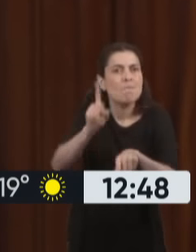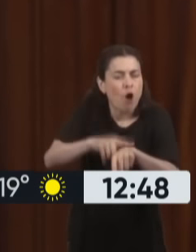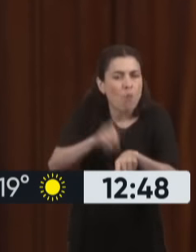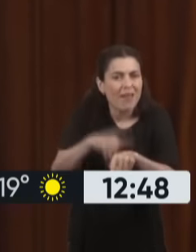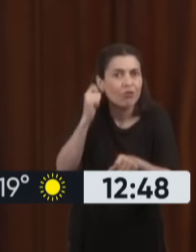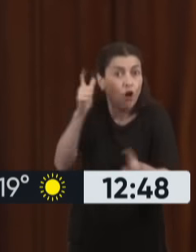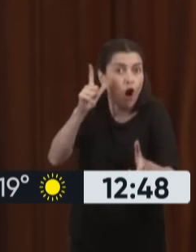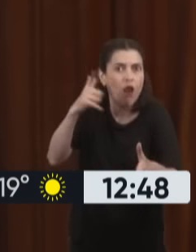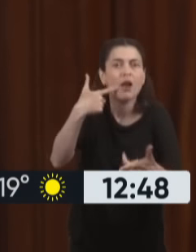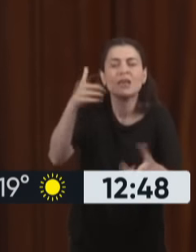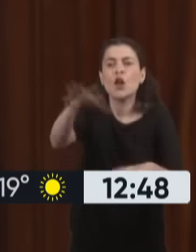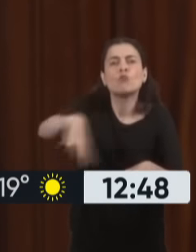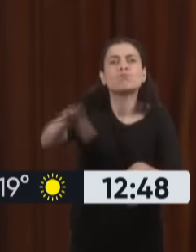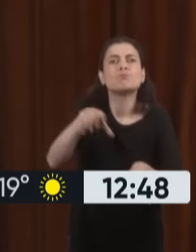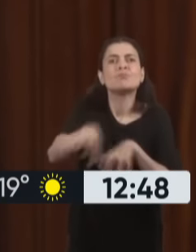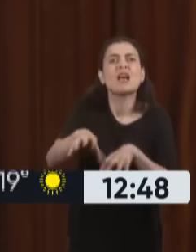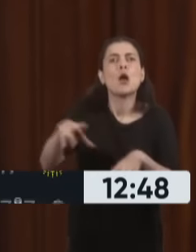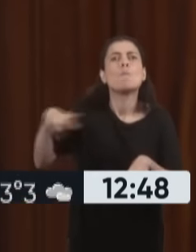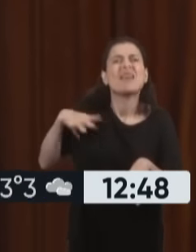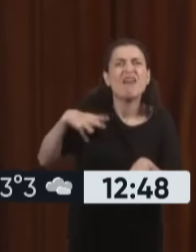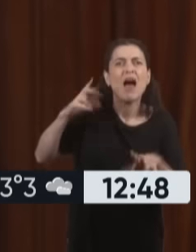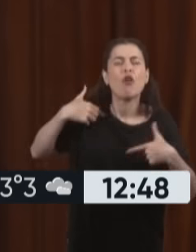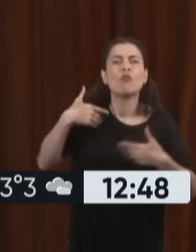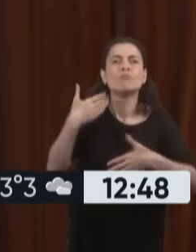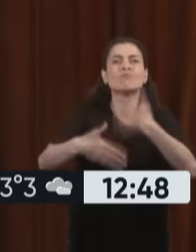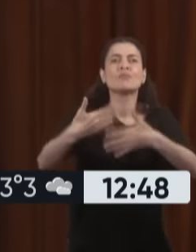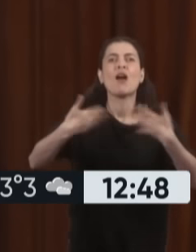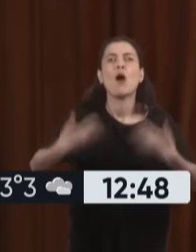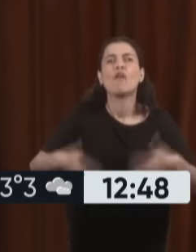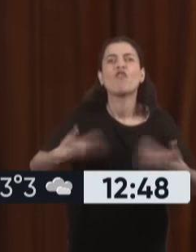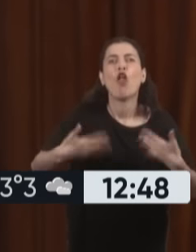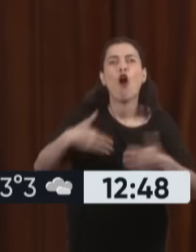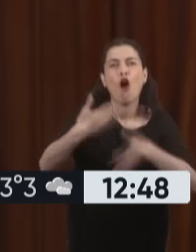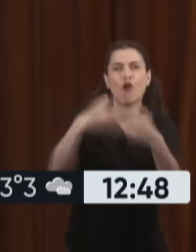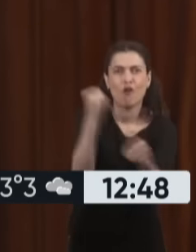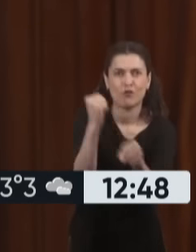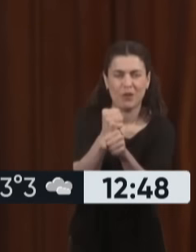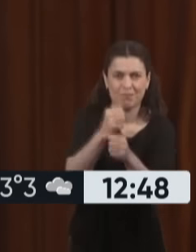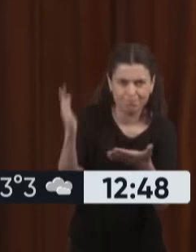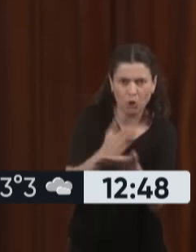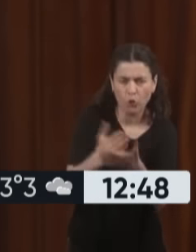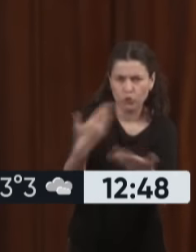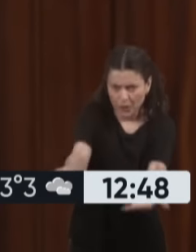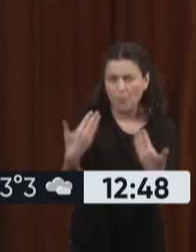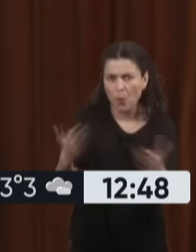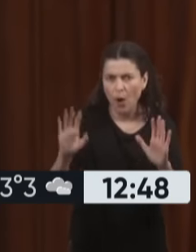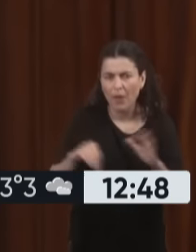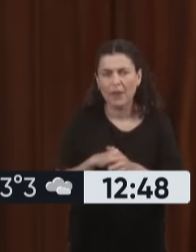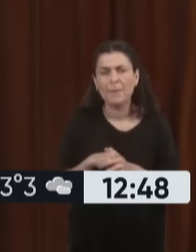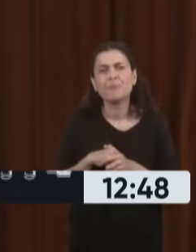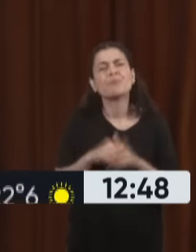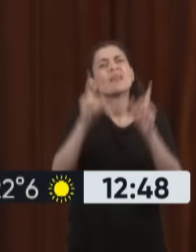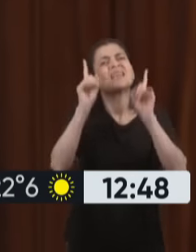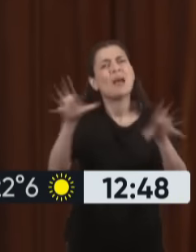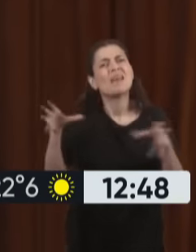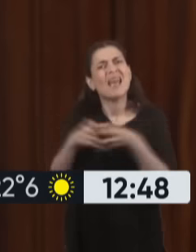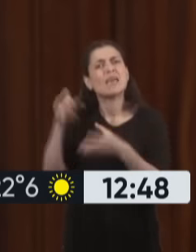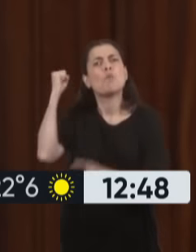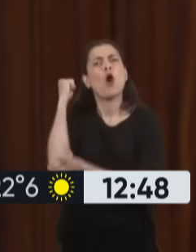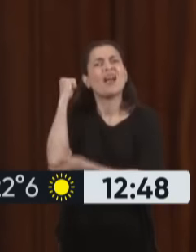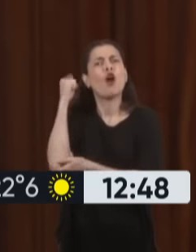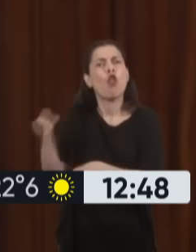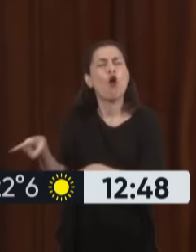privado. Me gustaría destacar que nada de esto sería posible sin el titánico trabajo que están haciendo los equipos del Ministerio de